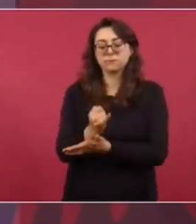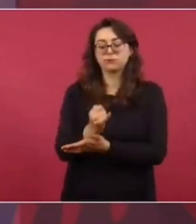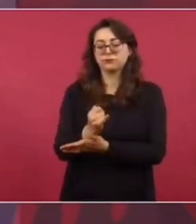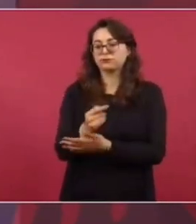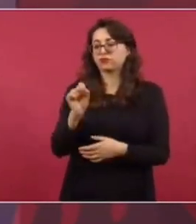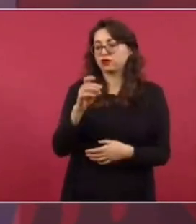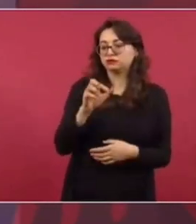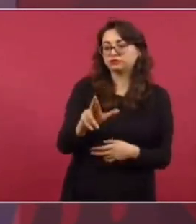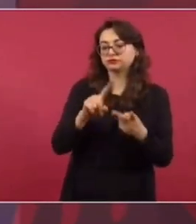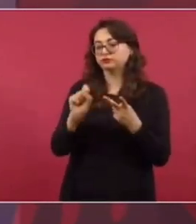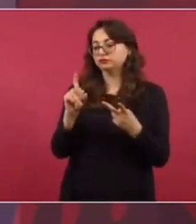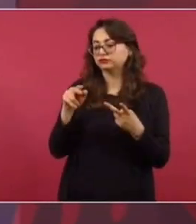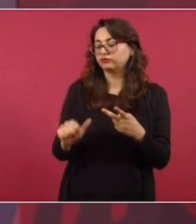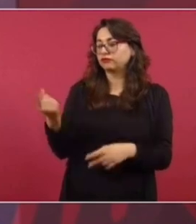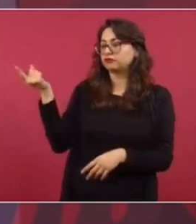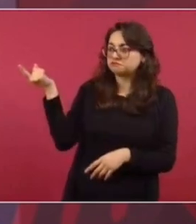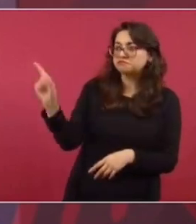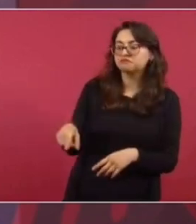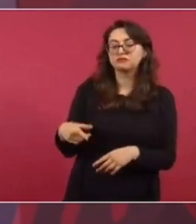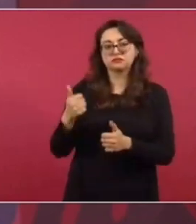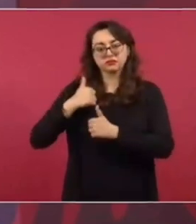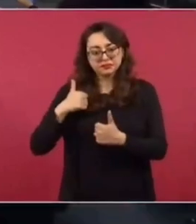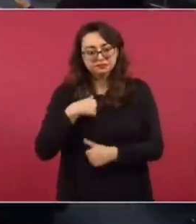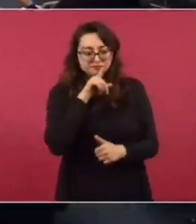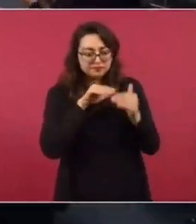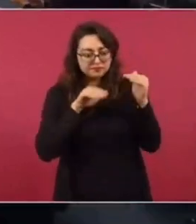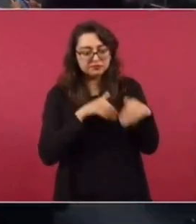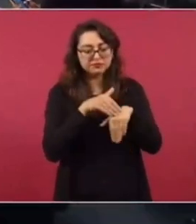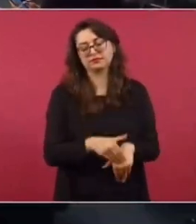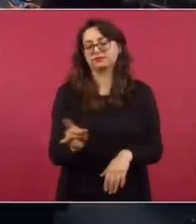Secretaría de Marina o lo que va a hacer la Secretaría de la Defensa de México. No.